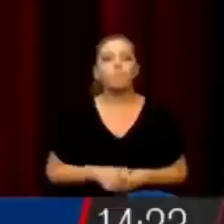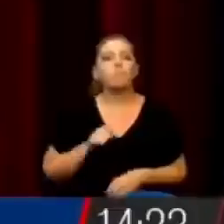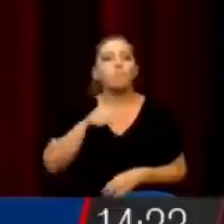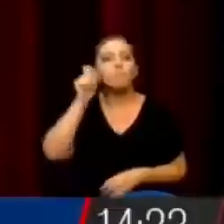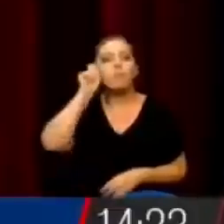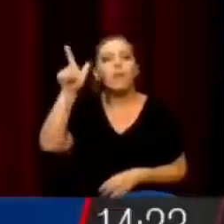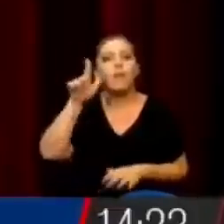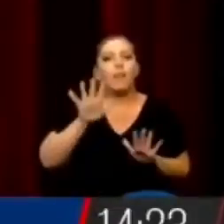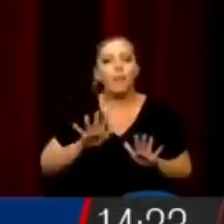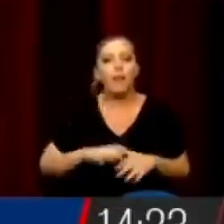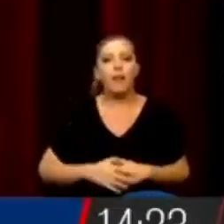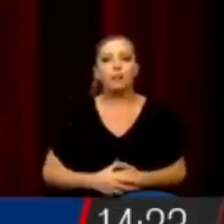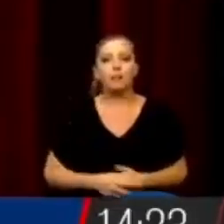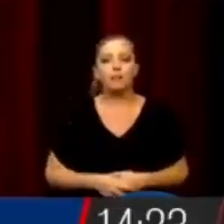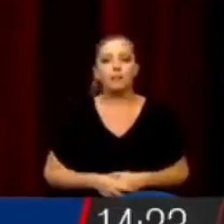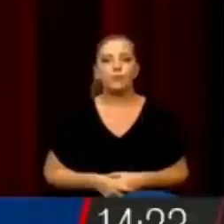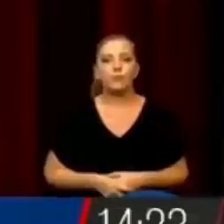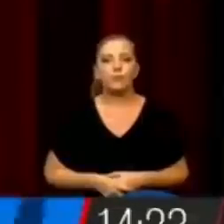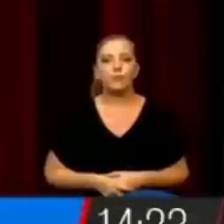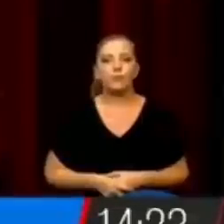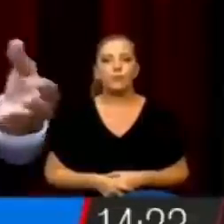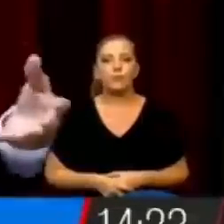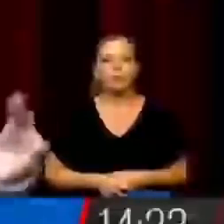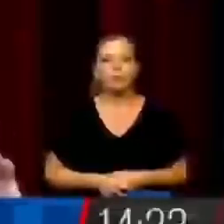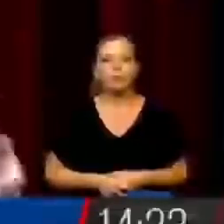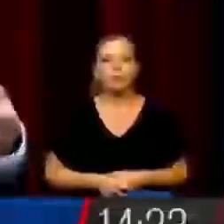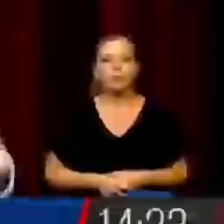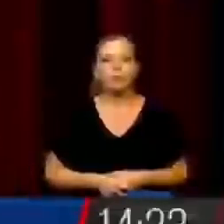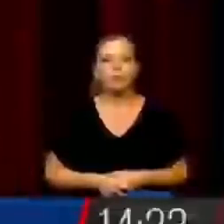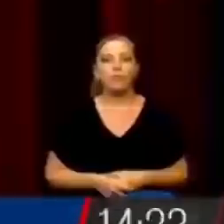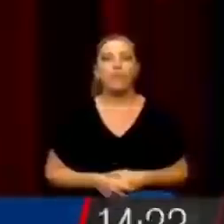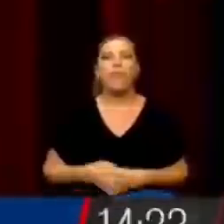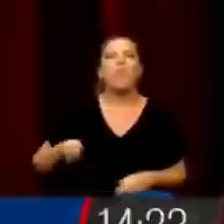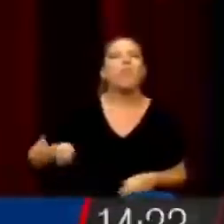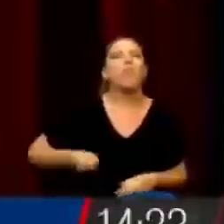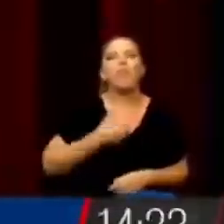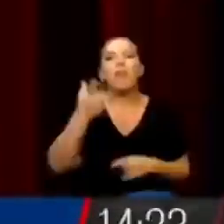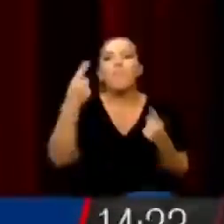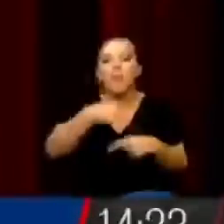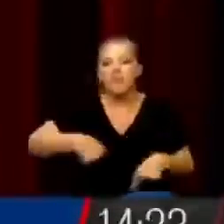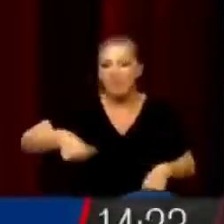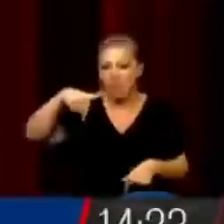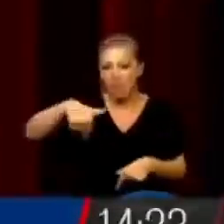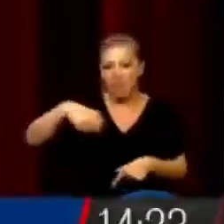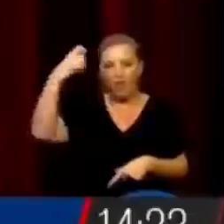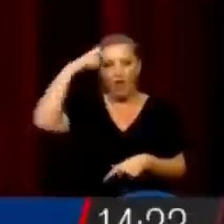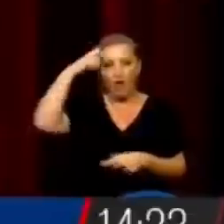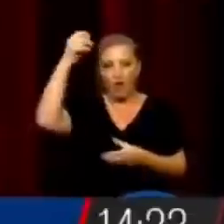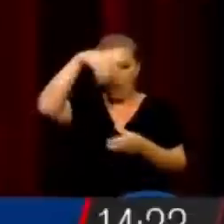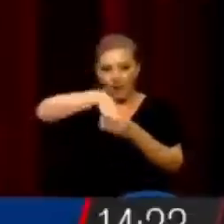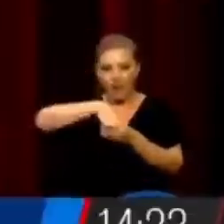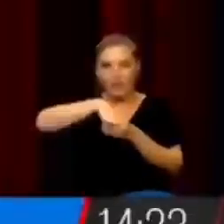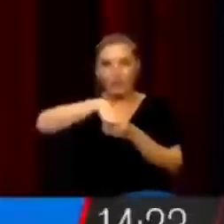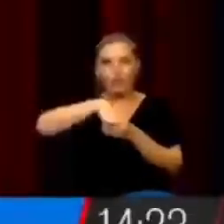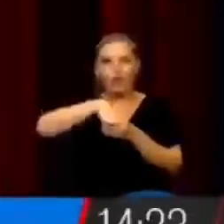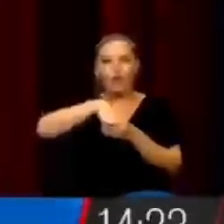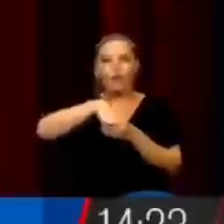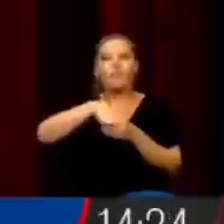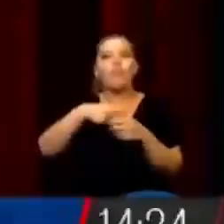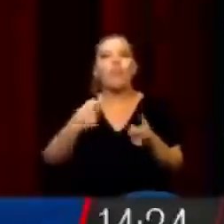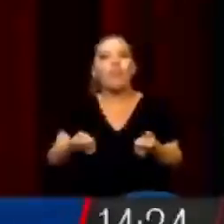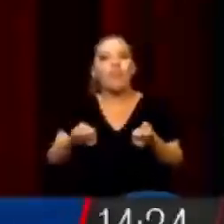convicción de que la diversidad que representa este Congreso nos permite